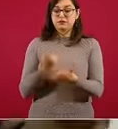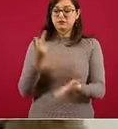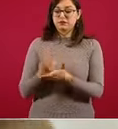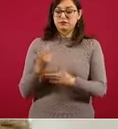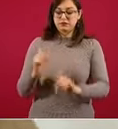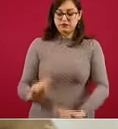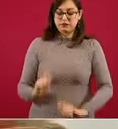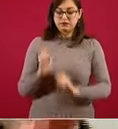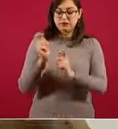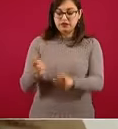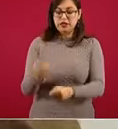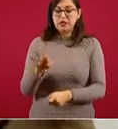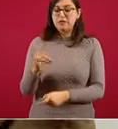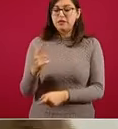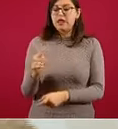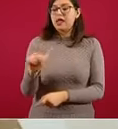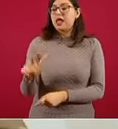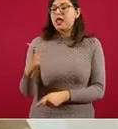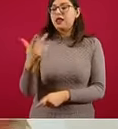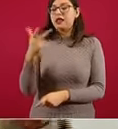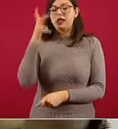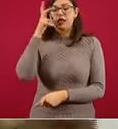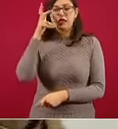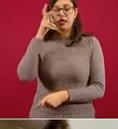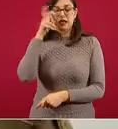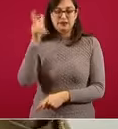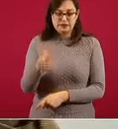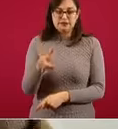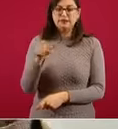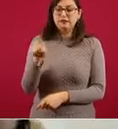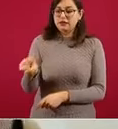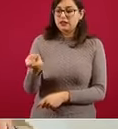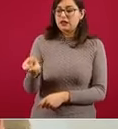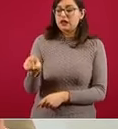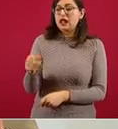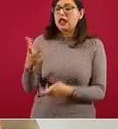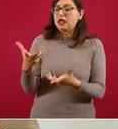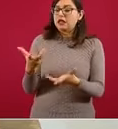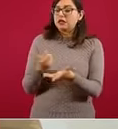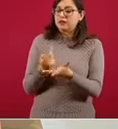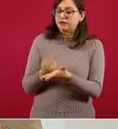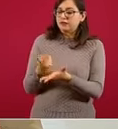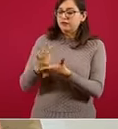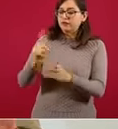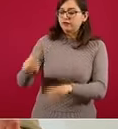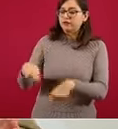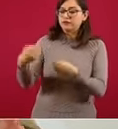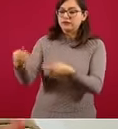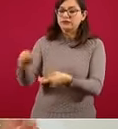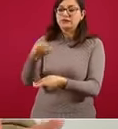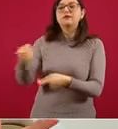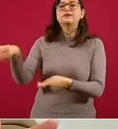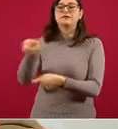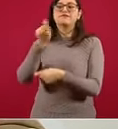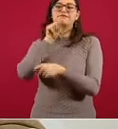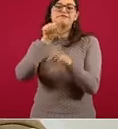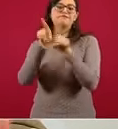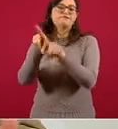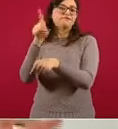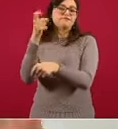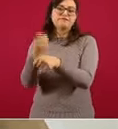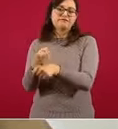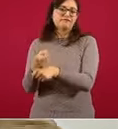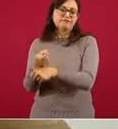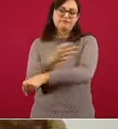pudimos identificar, cuando fue la condecoración, identificar un primer universo de priorización, pero claramente pues, solamente eran